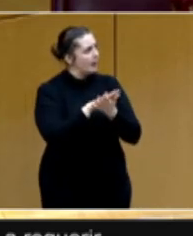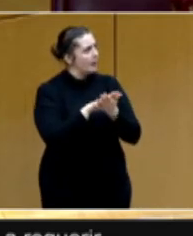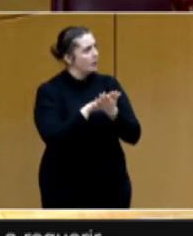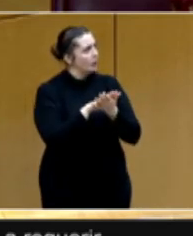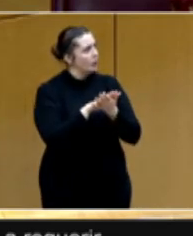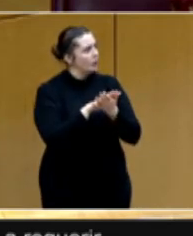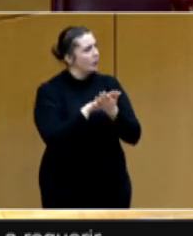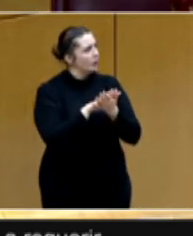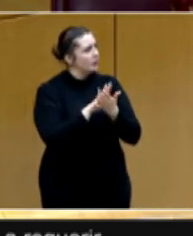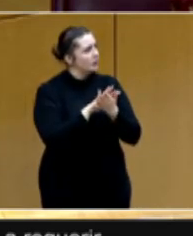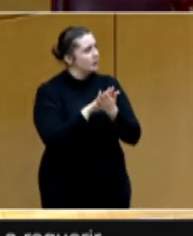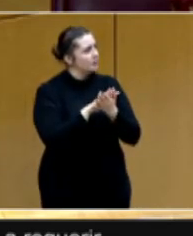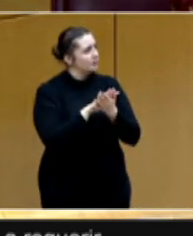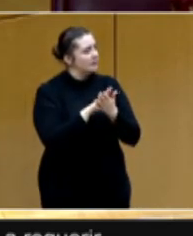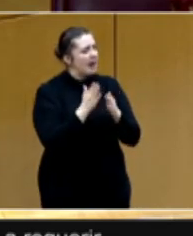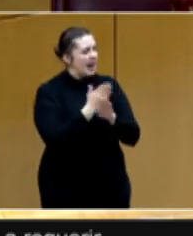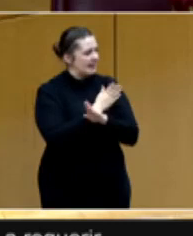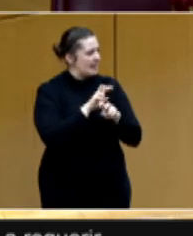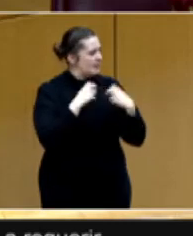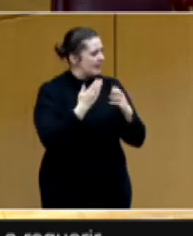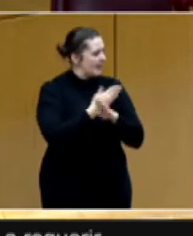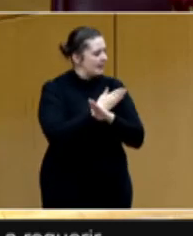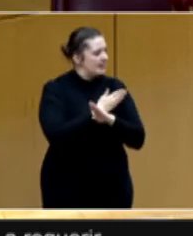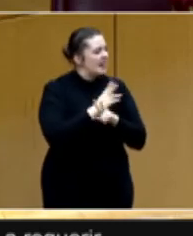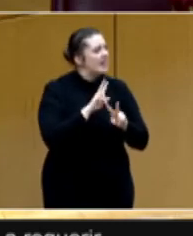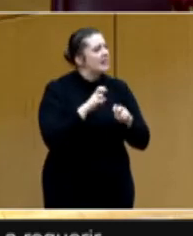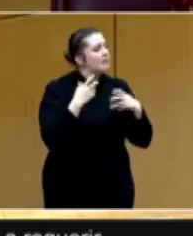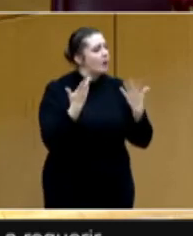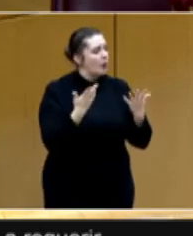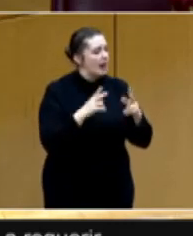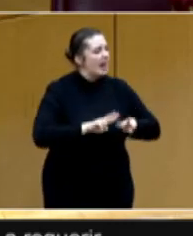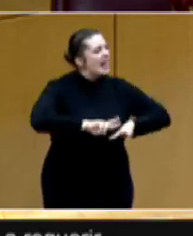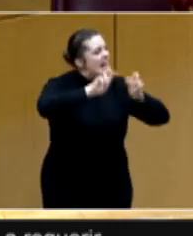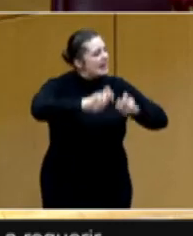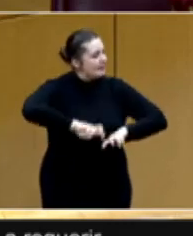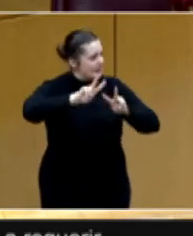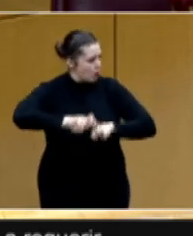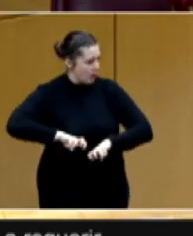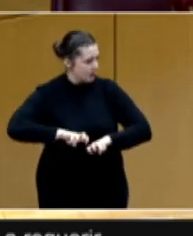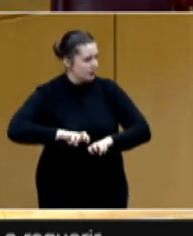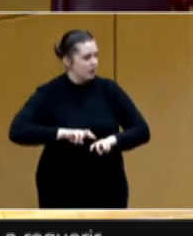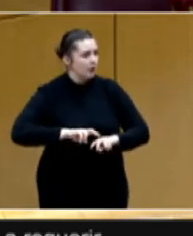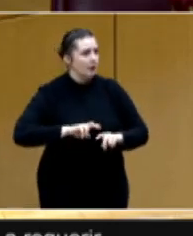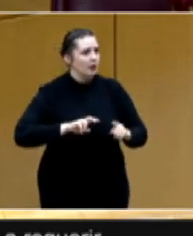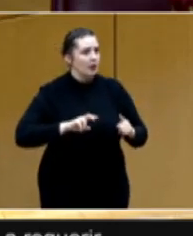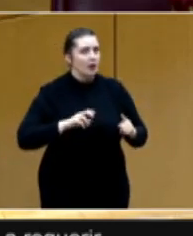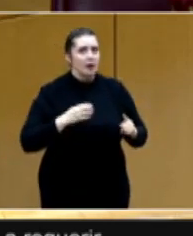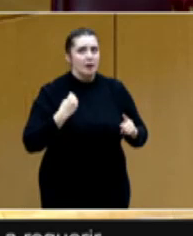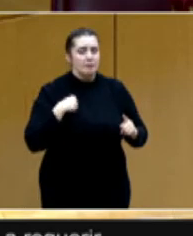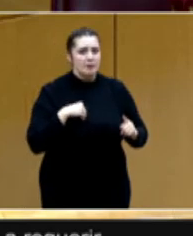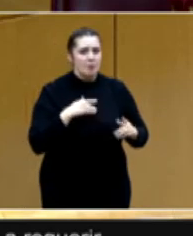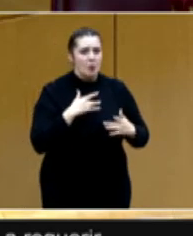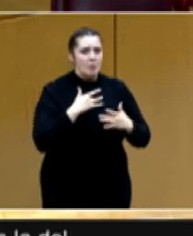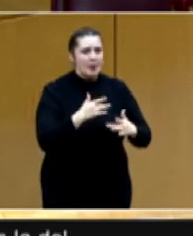ha salido antes en la mesa que es la de el tema de que también se ha referido María